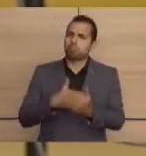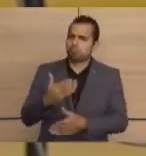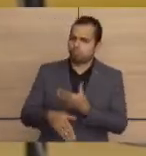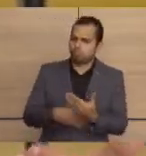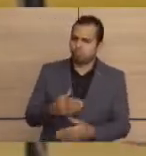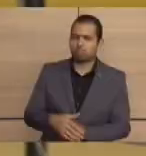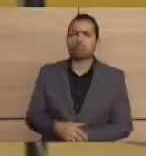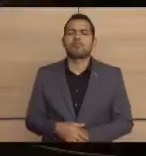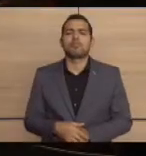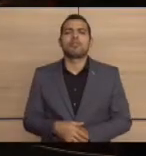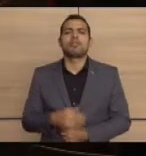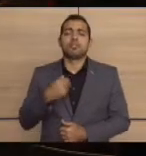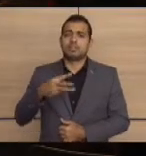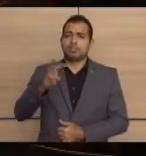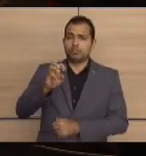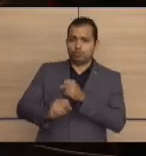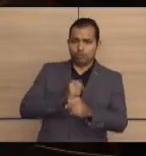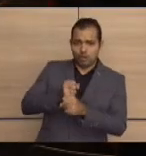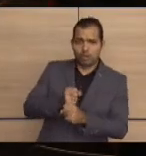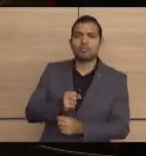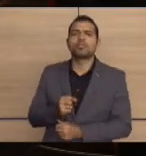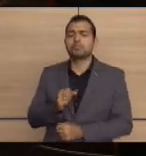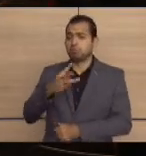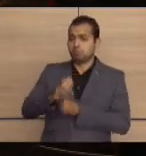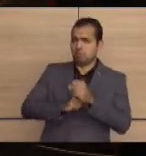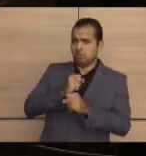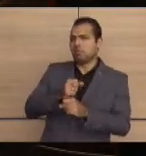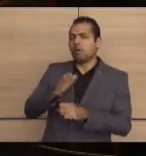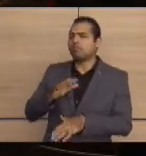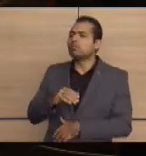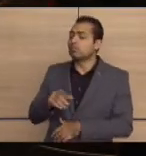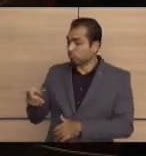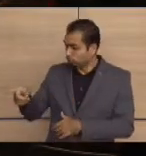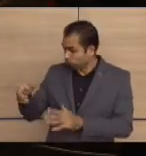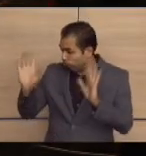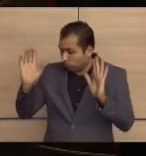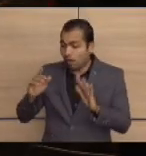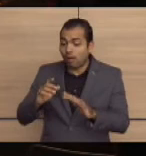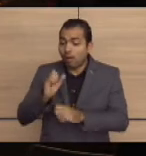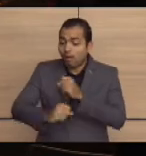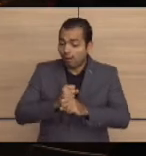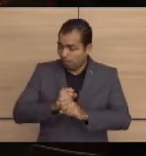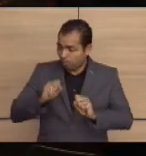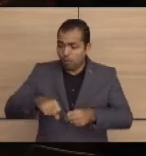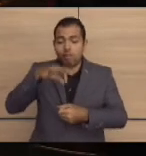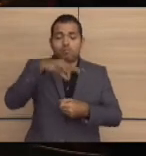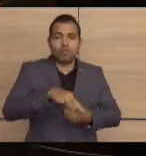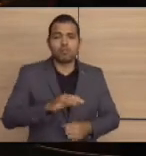cosa que no era responsabilidad mía. Entonces yo creo que darle importancia a los